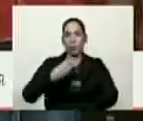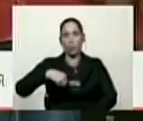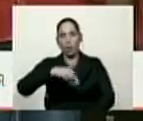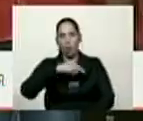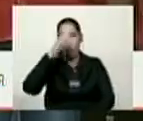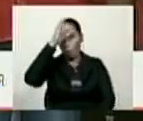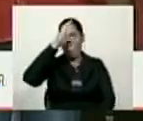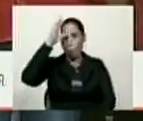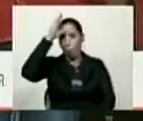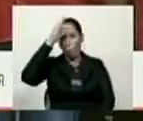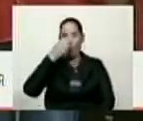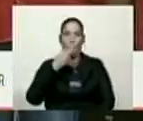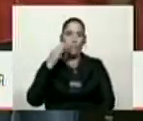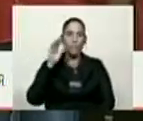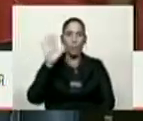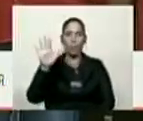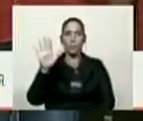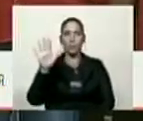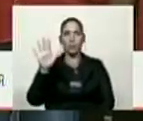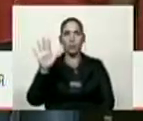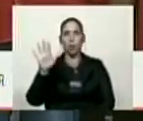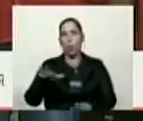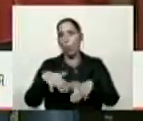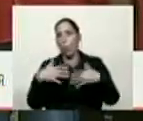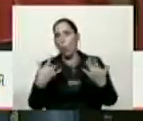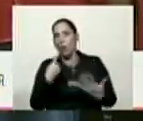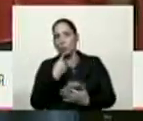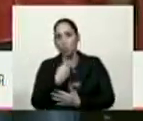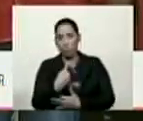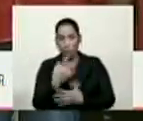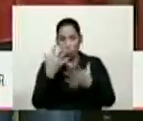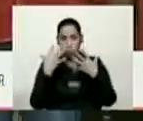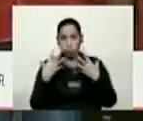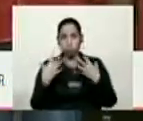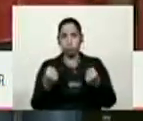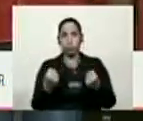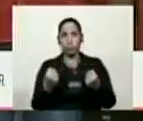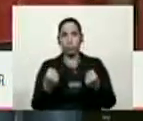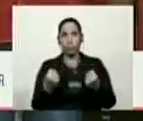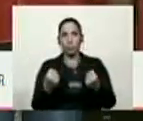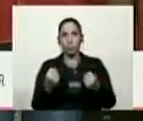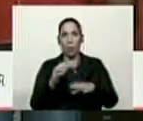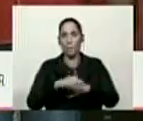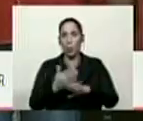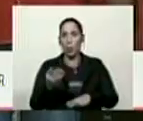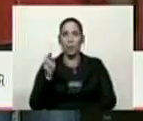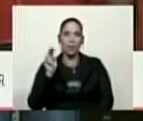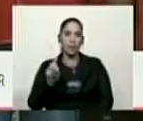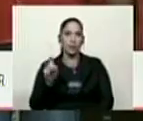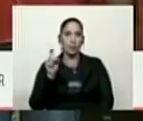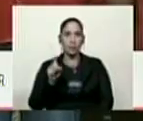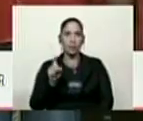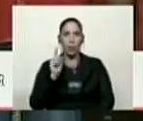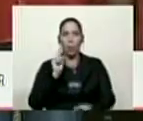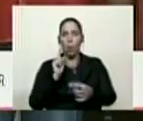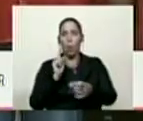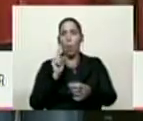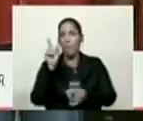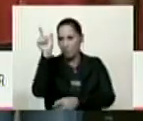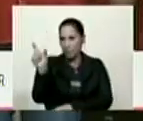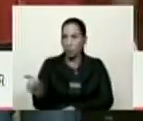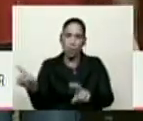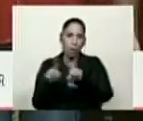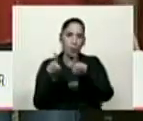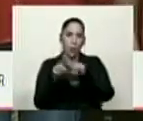el compromiso de estos compañeros, y cuando yo digo, debo ser bien entendido, porque necesitamos a alguien que, como Bolívar,